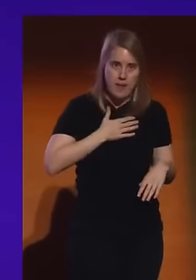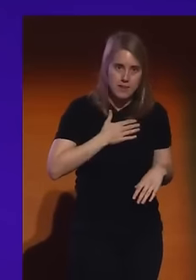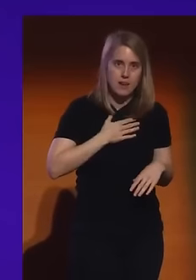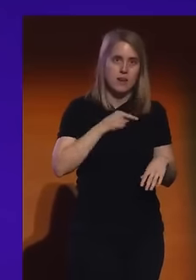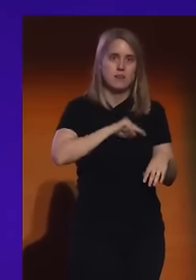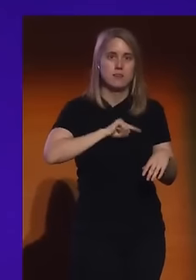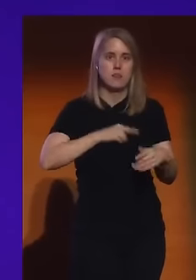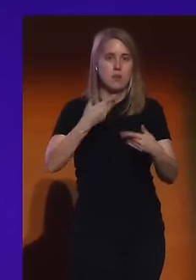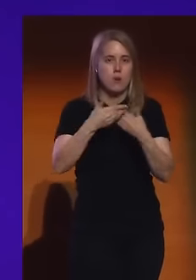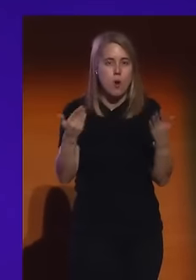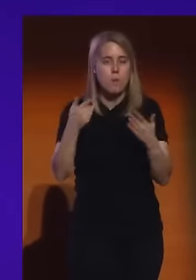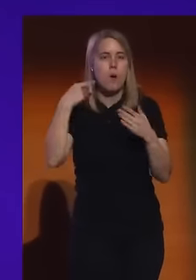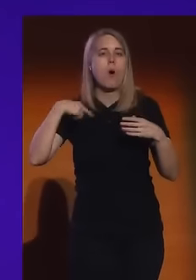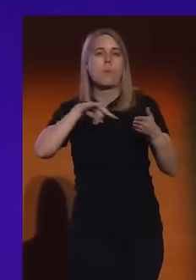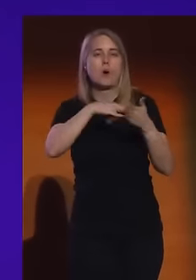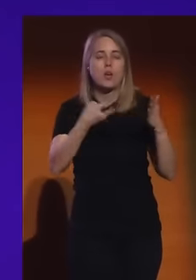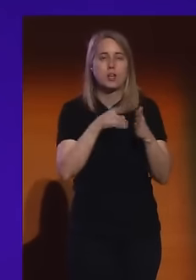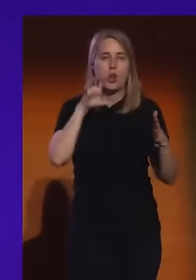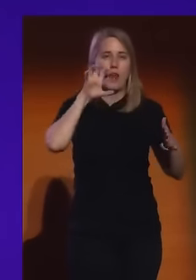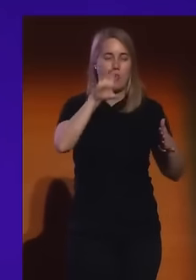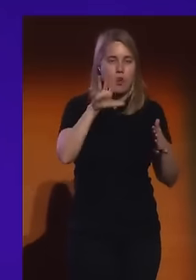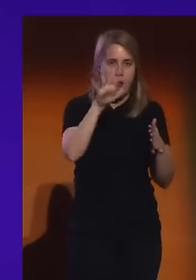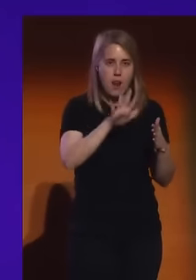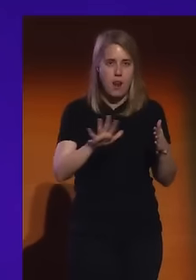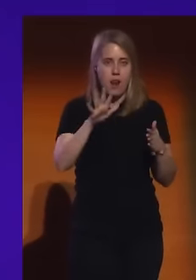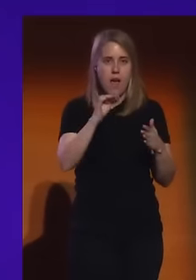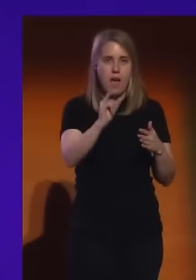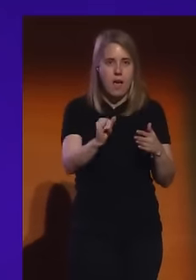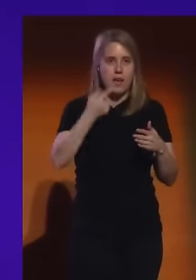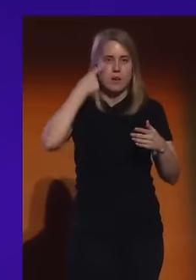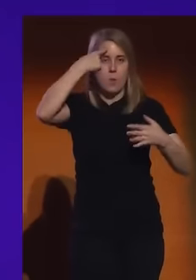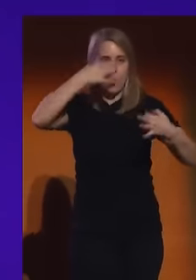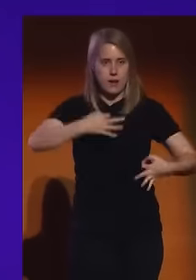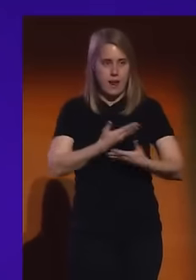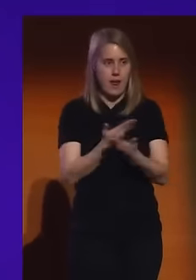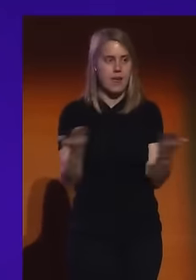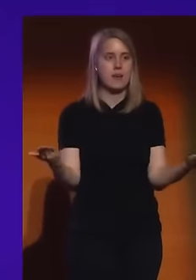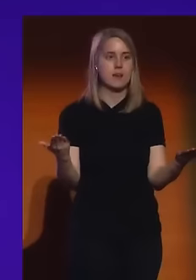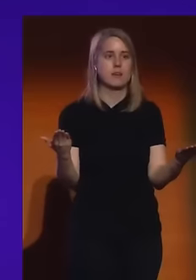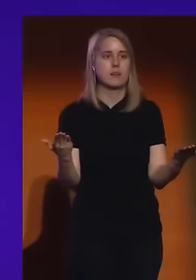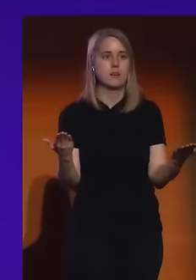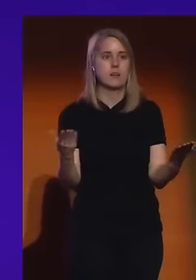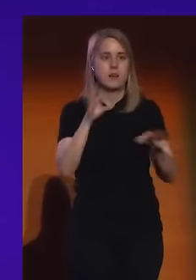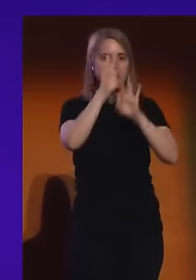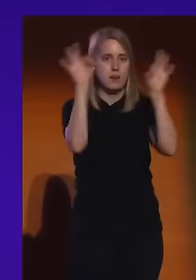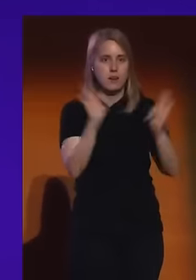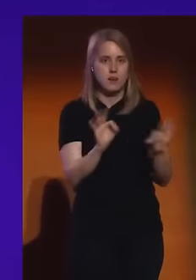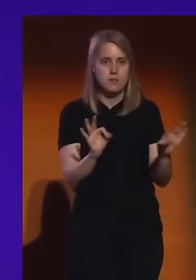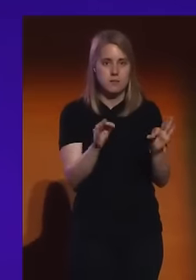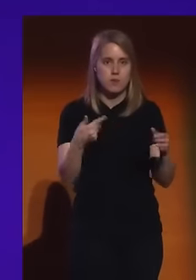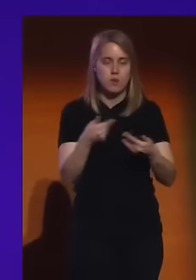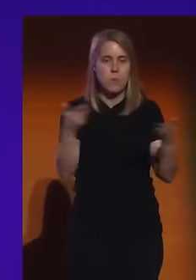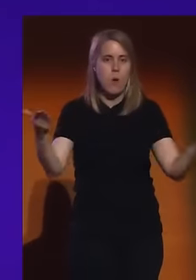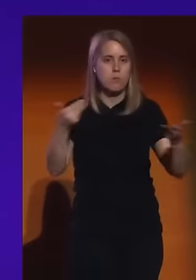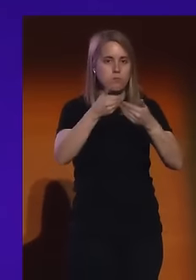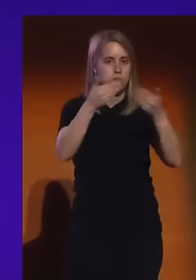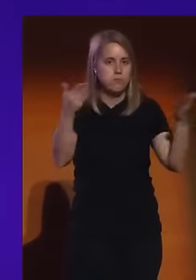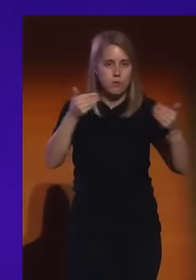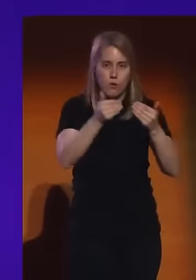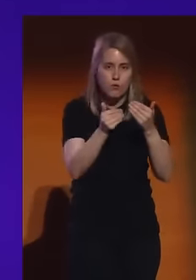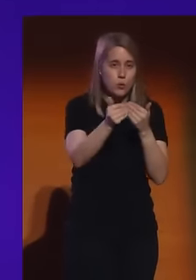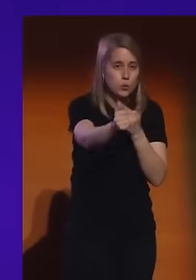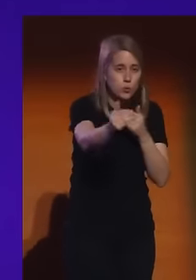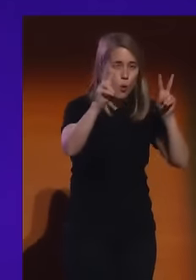iz proy nazional batean sinen du eta euskal herri bere luze zaban